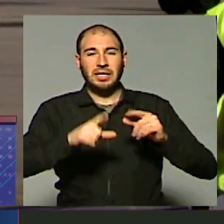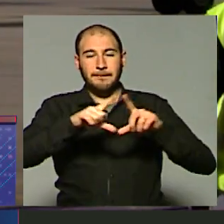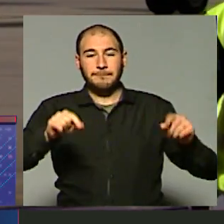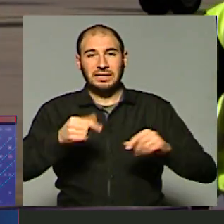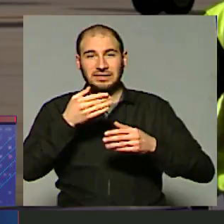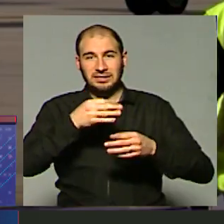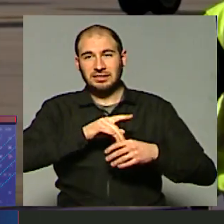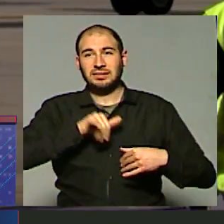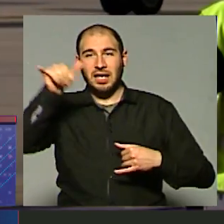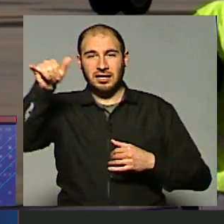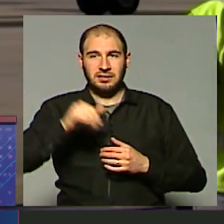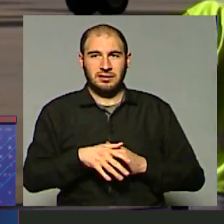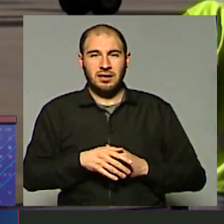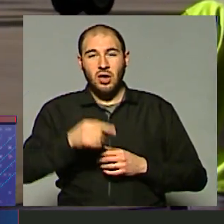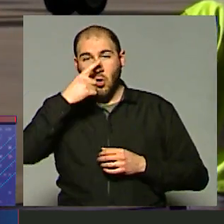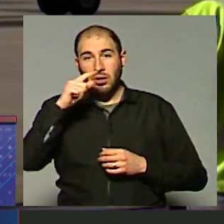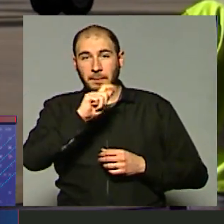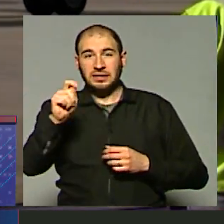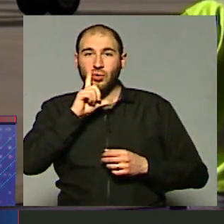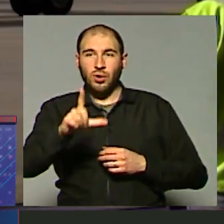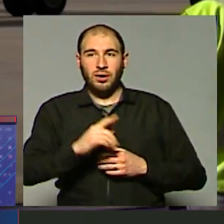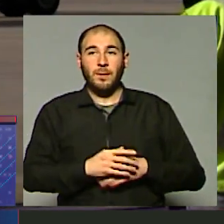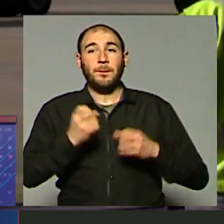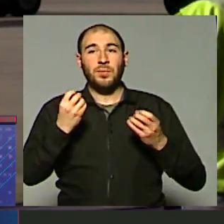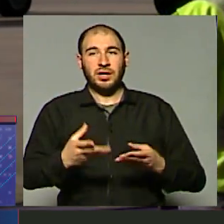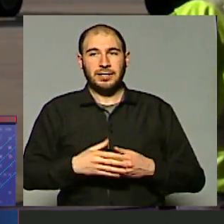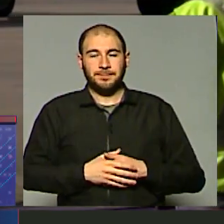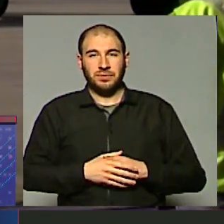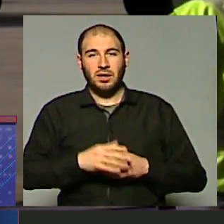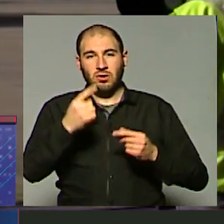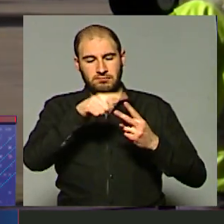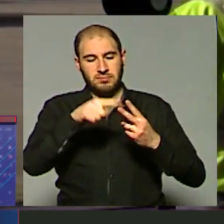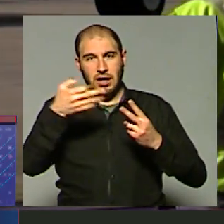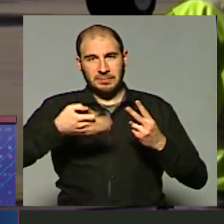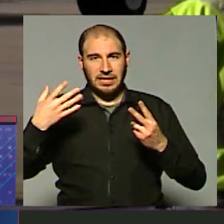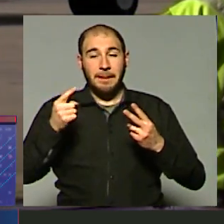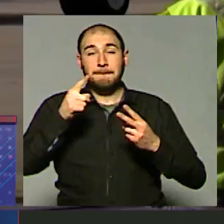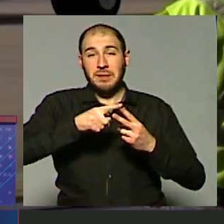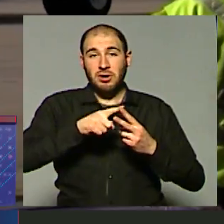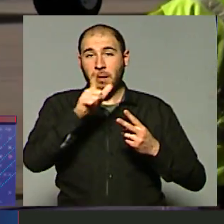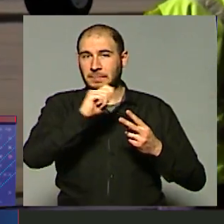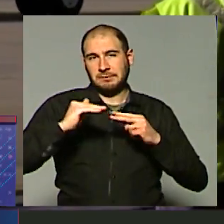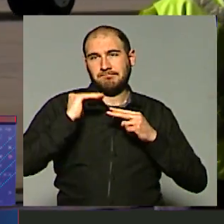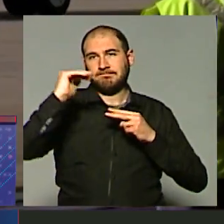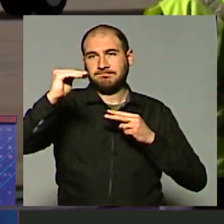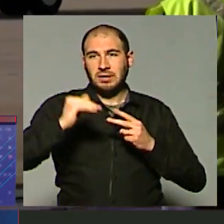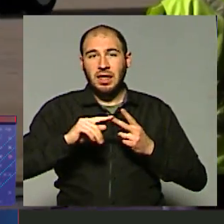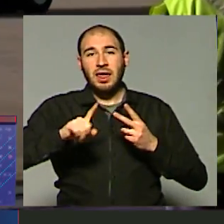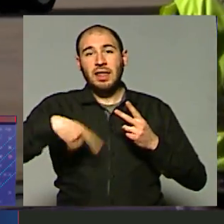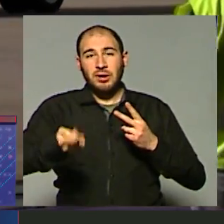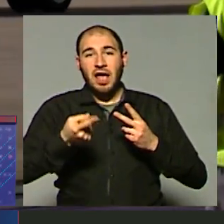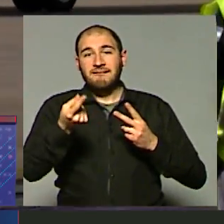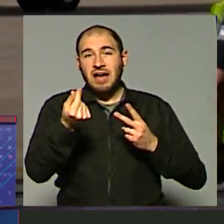que se ha dado en el último mes de julio, teniendo en cuenta dos situaciones particulares. Primero, que es un mes estacional, después